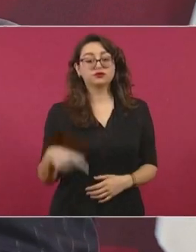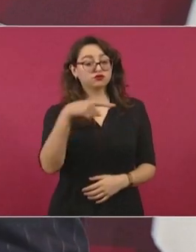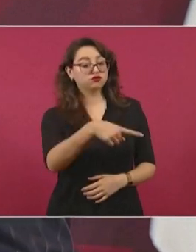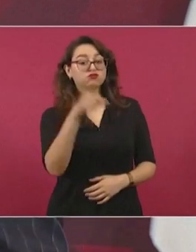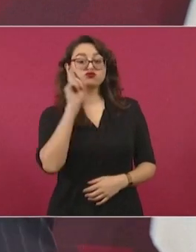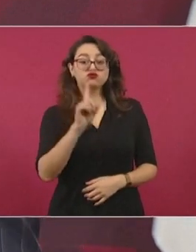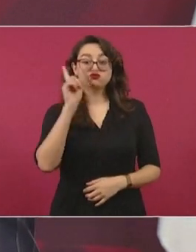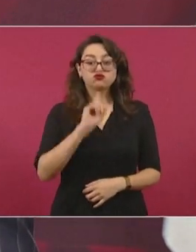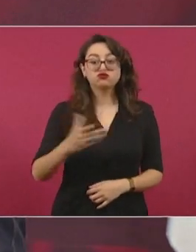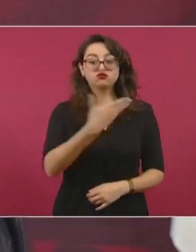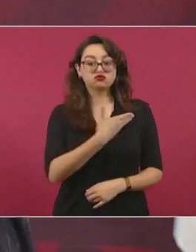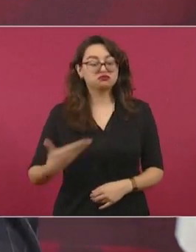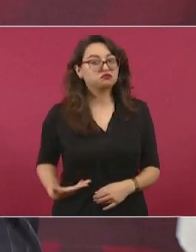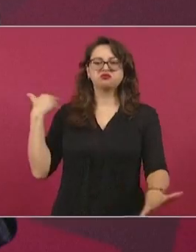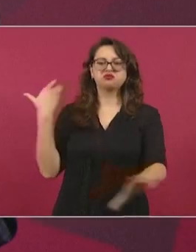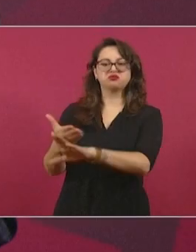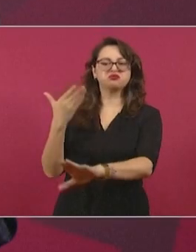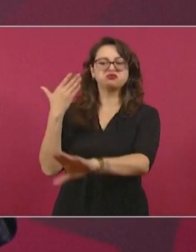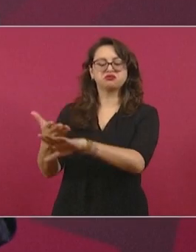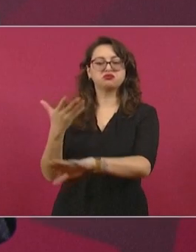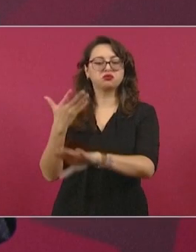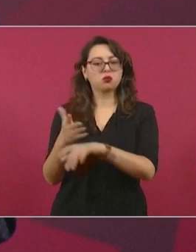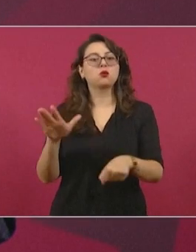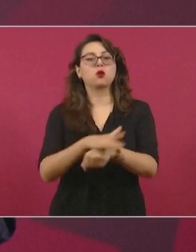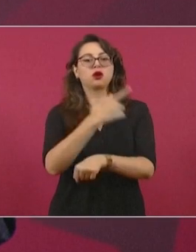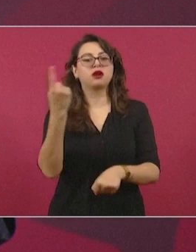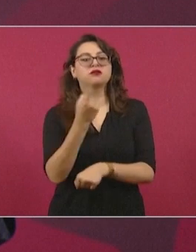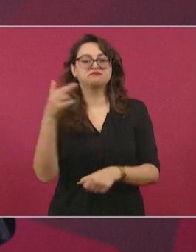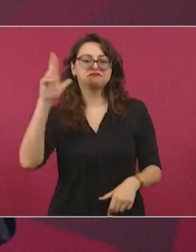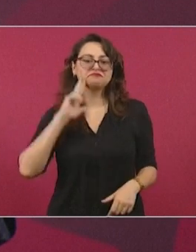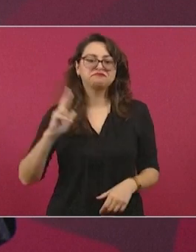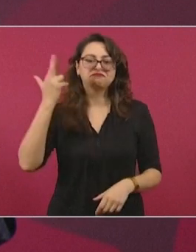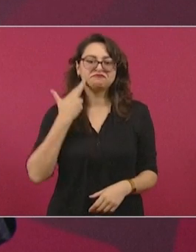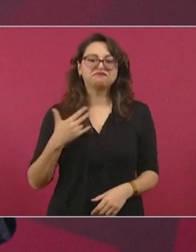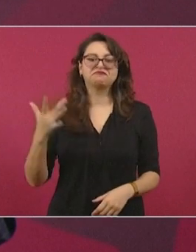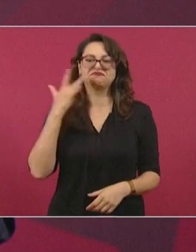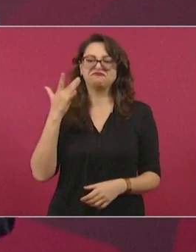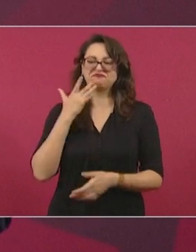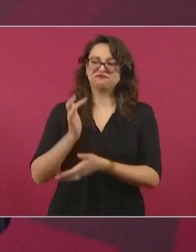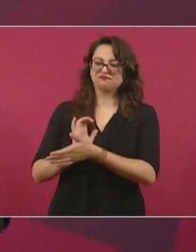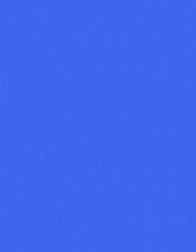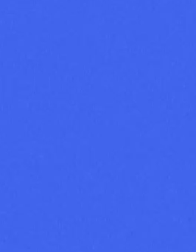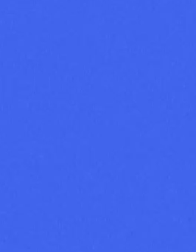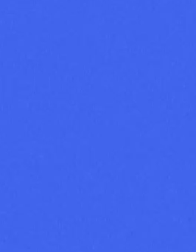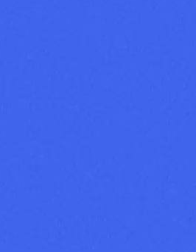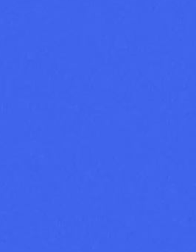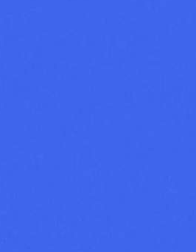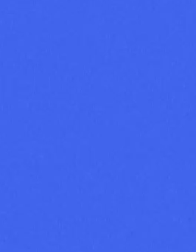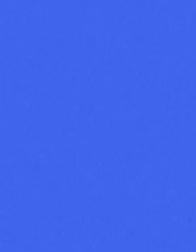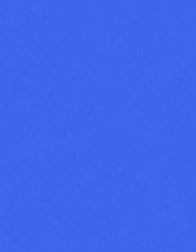a Chile o Colombia los otros dos países que integran el bloque entonces